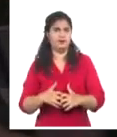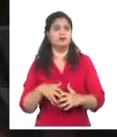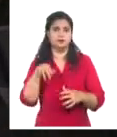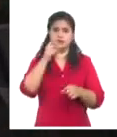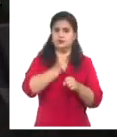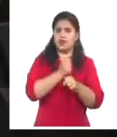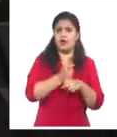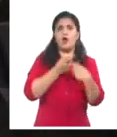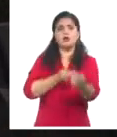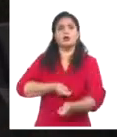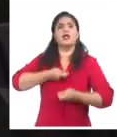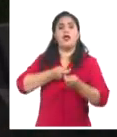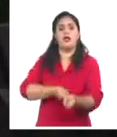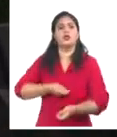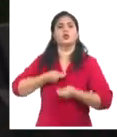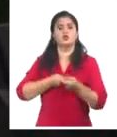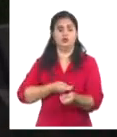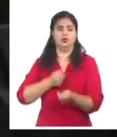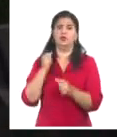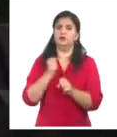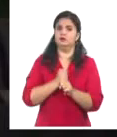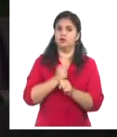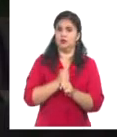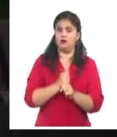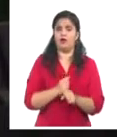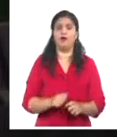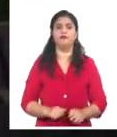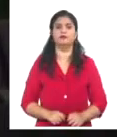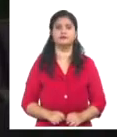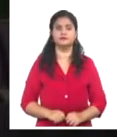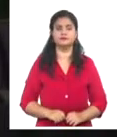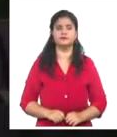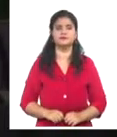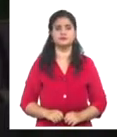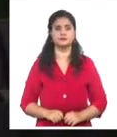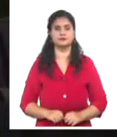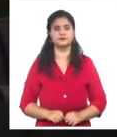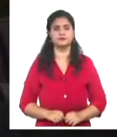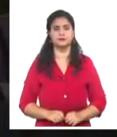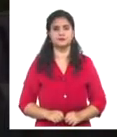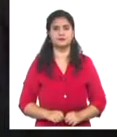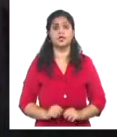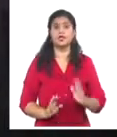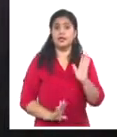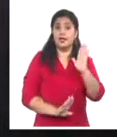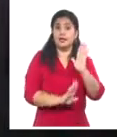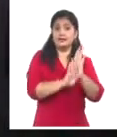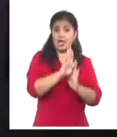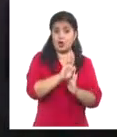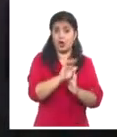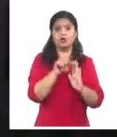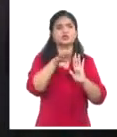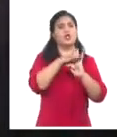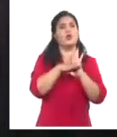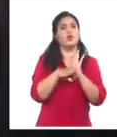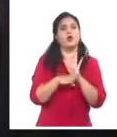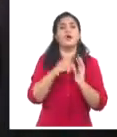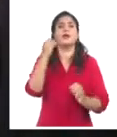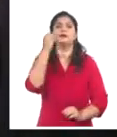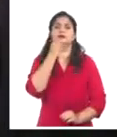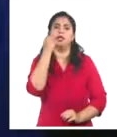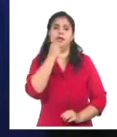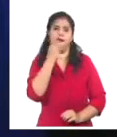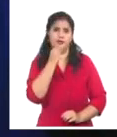al abastecimiento de las grandes ciudades y al propio tiempo el desarrollo de los sistemas alimentarios locales municipales de cara al